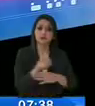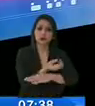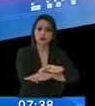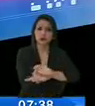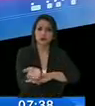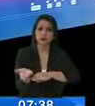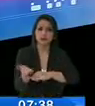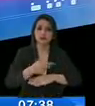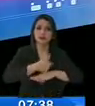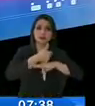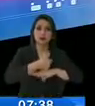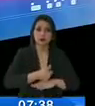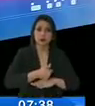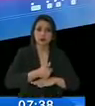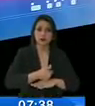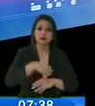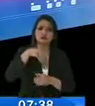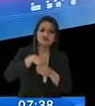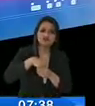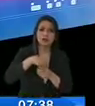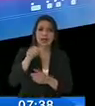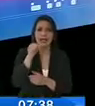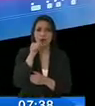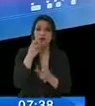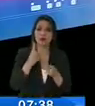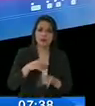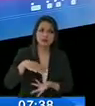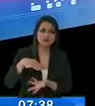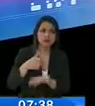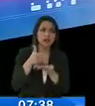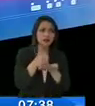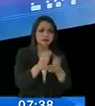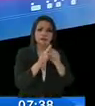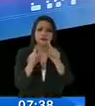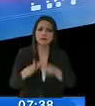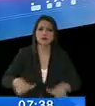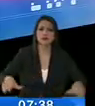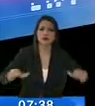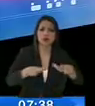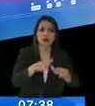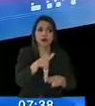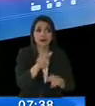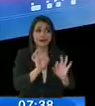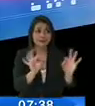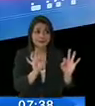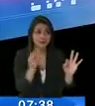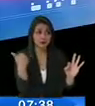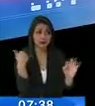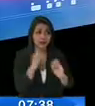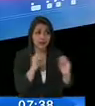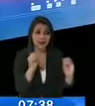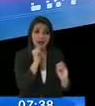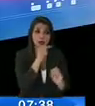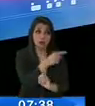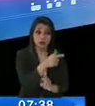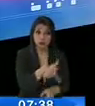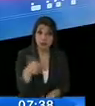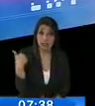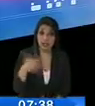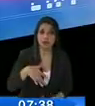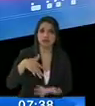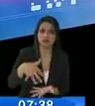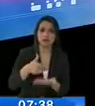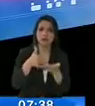parte de las autoridades el ahorro la colaboración del agua para los distintos sectores que tienen el líquido vital pero que pueden colaborar de esta forma